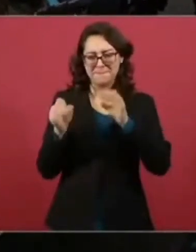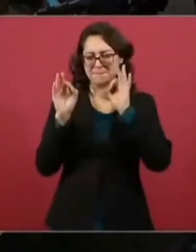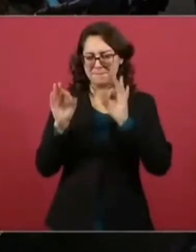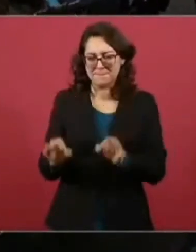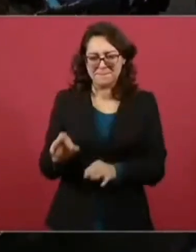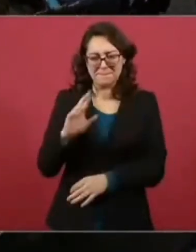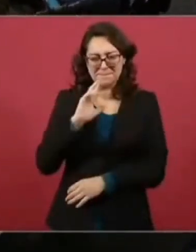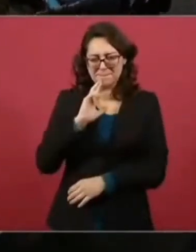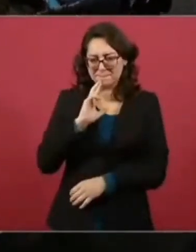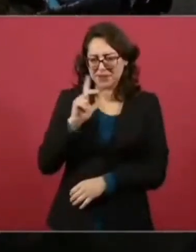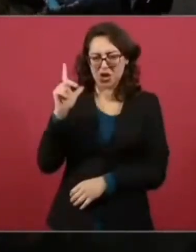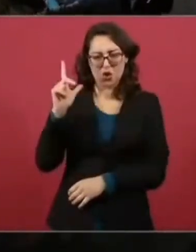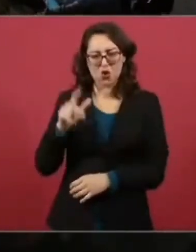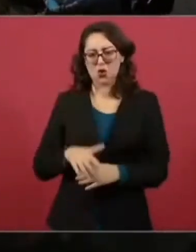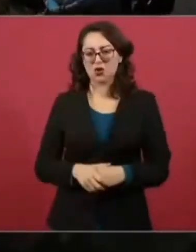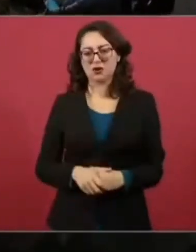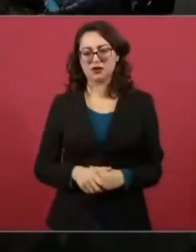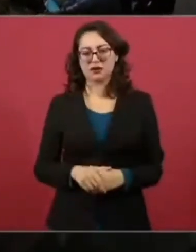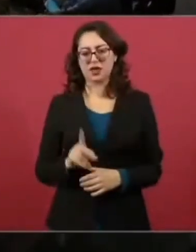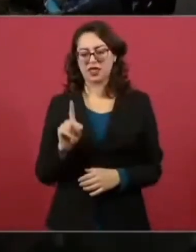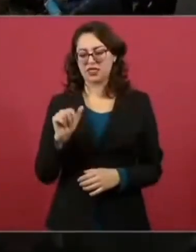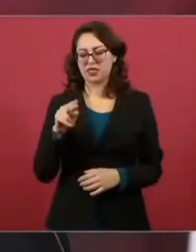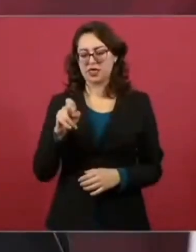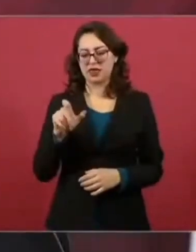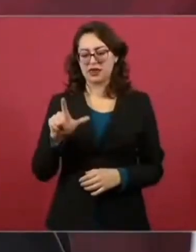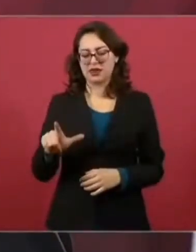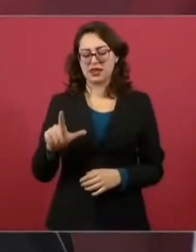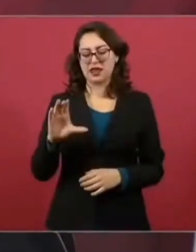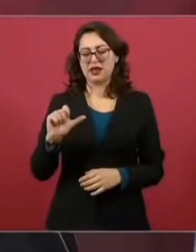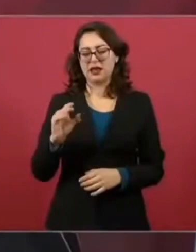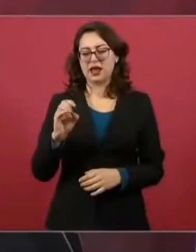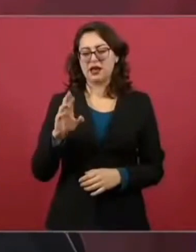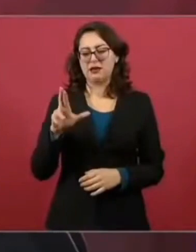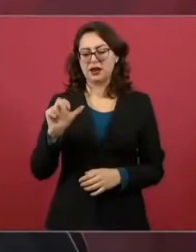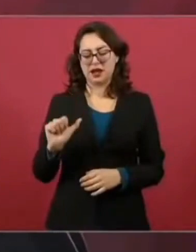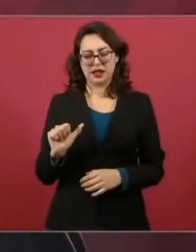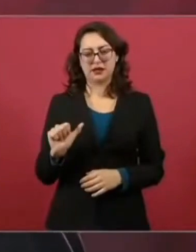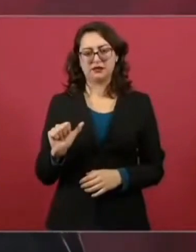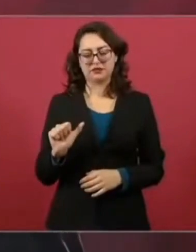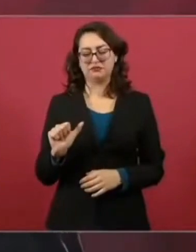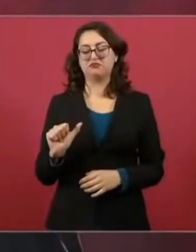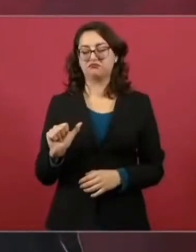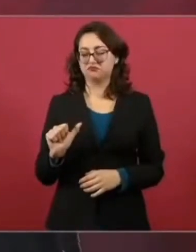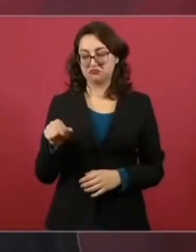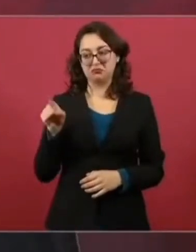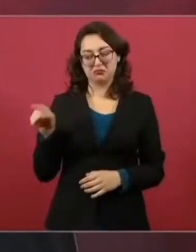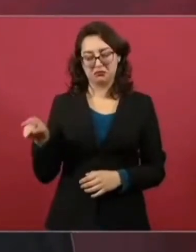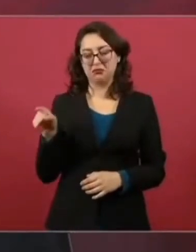punto de vista, Daniel Cabrera, el hijo del Ahuizote,